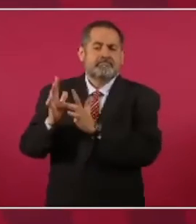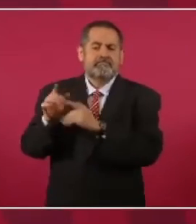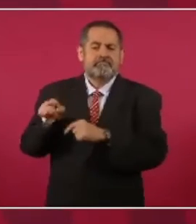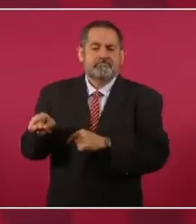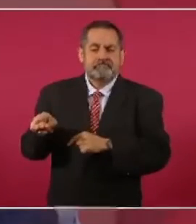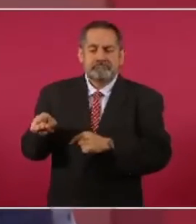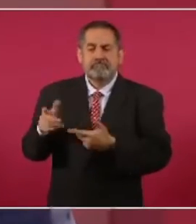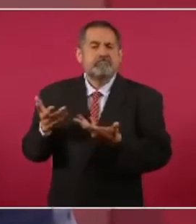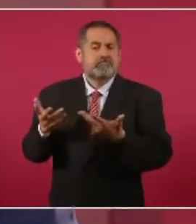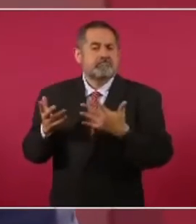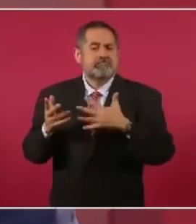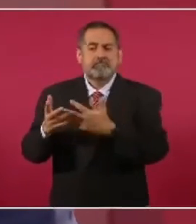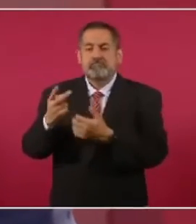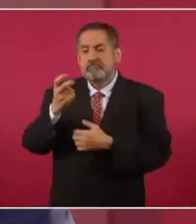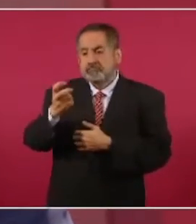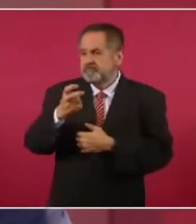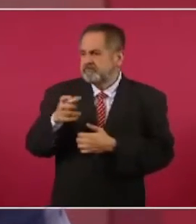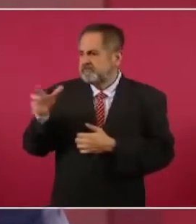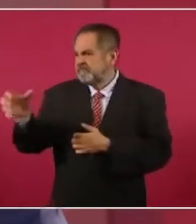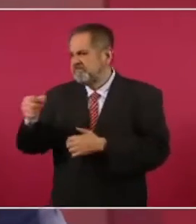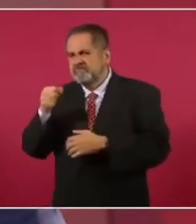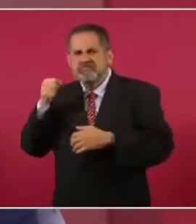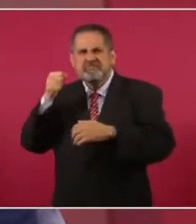Por eso lo crucificaron,